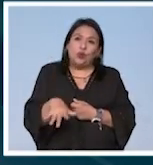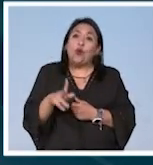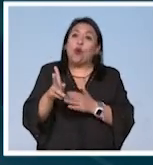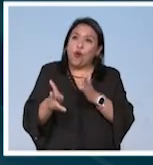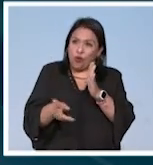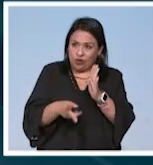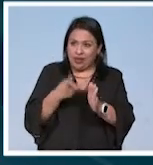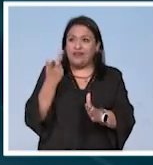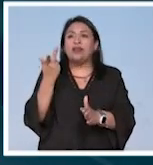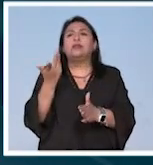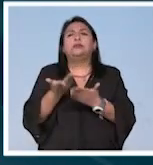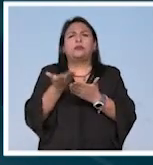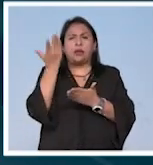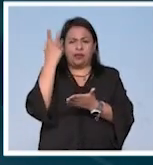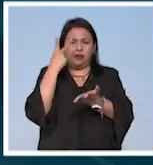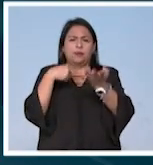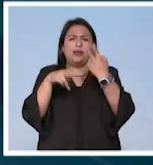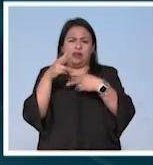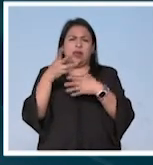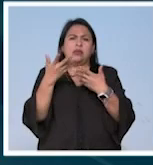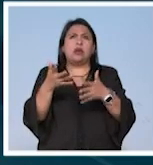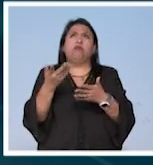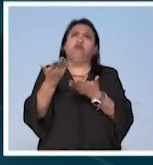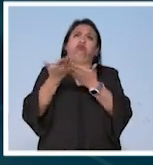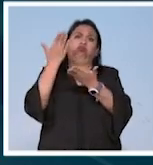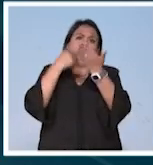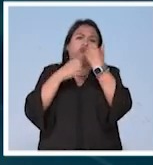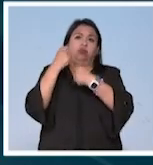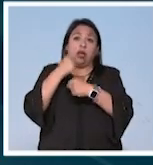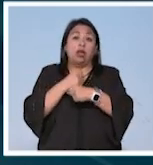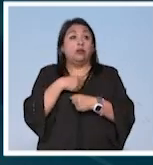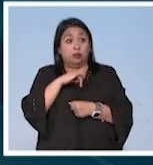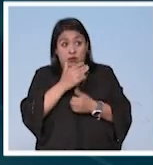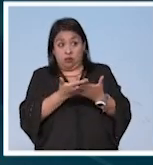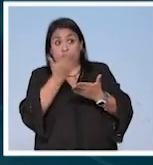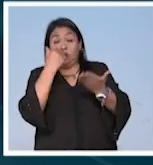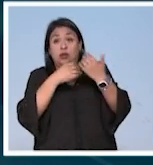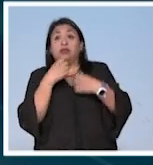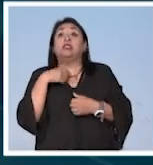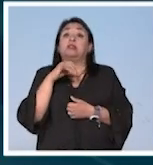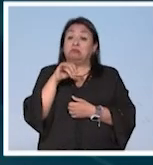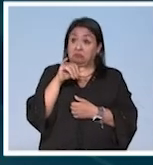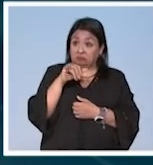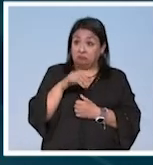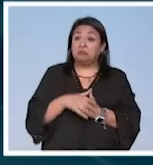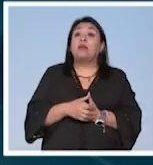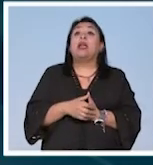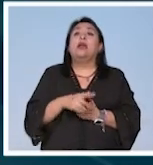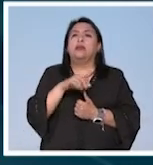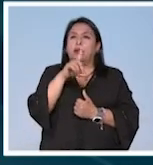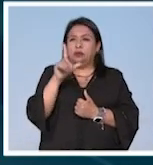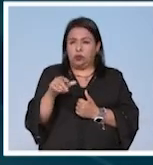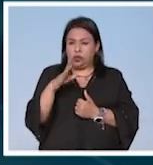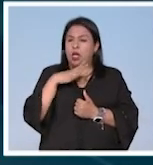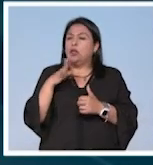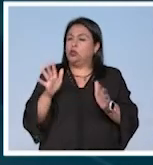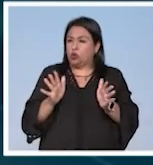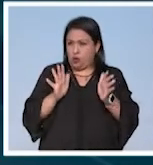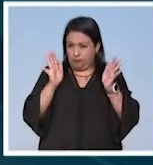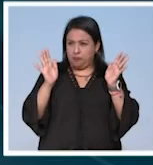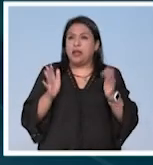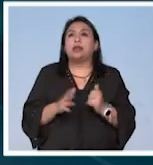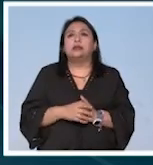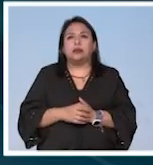otra vez porque ya había estado Pero hace varios años varios años verdad sí sí sí sí si al ratito les vamos a tener una sorpresita